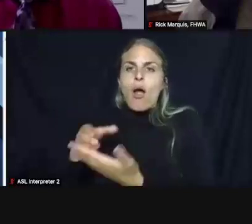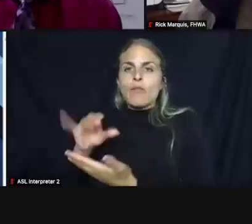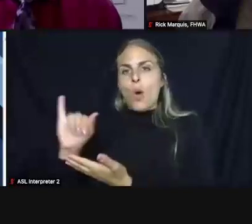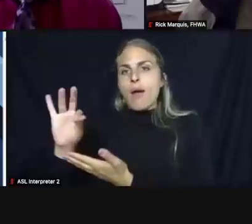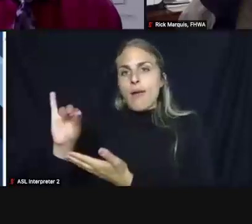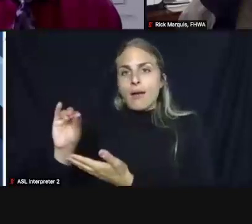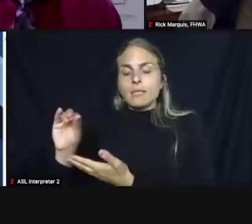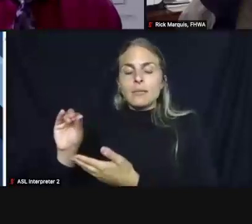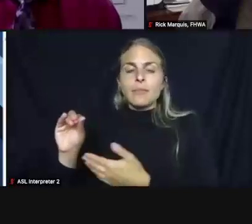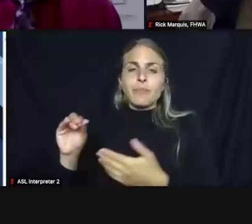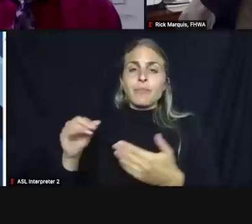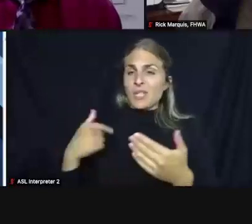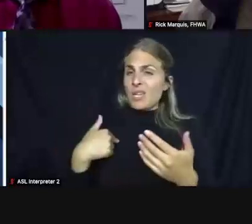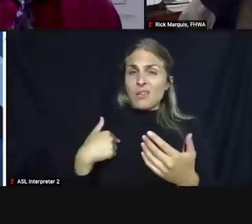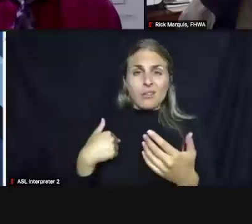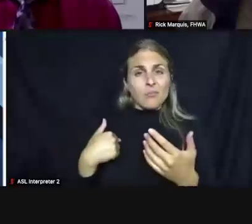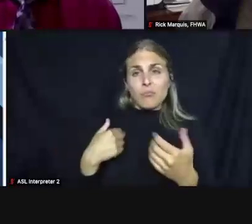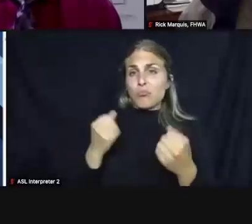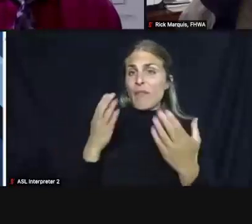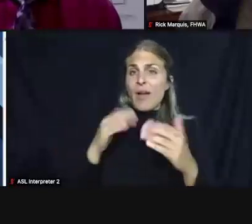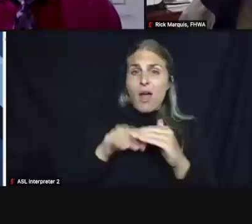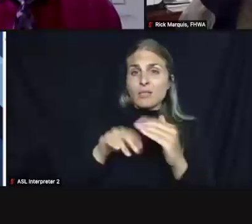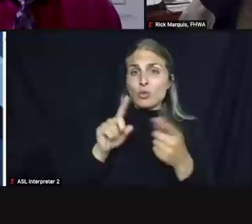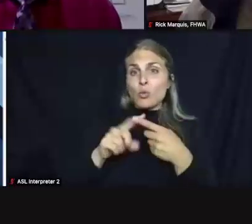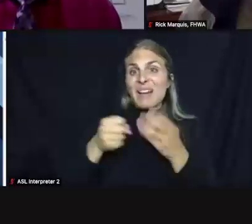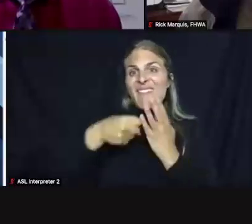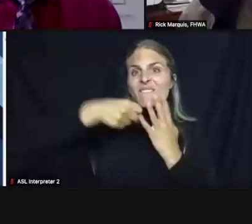Ese puede dar acceso